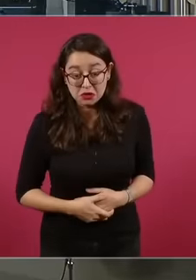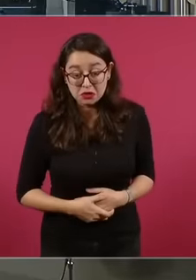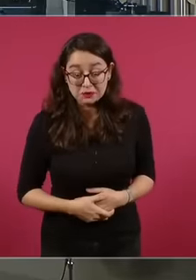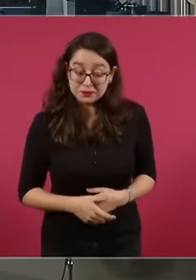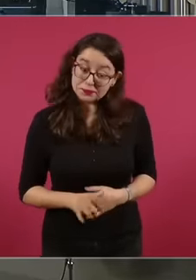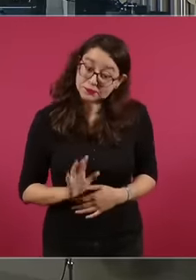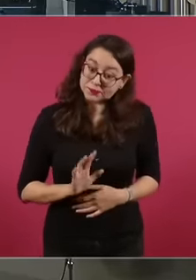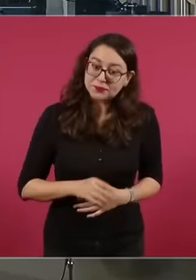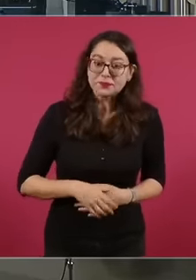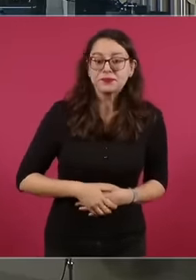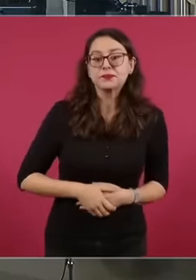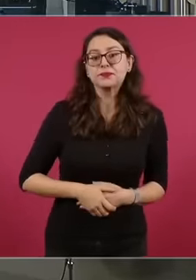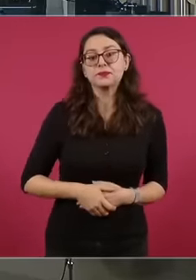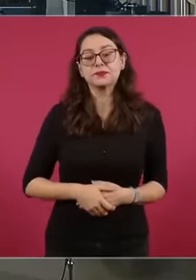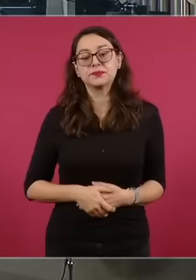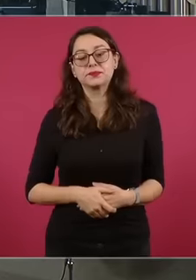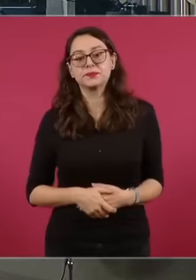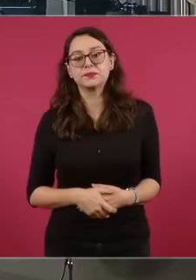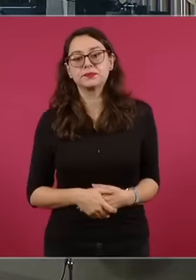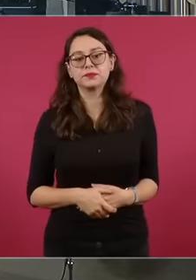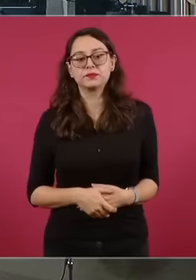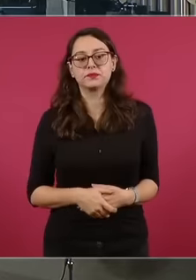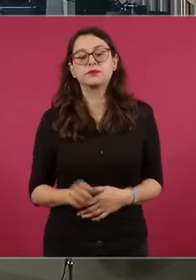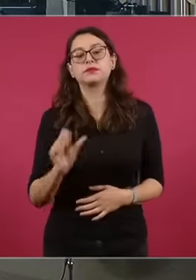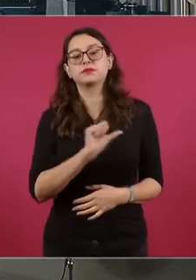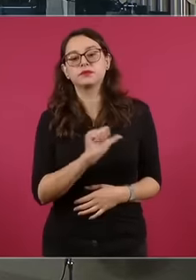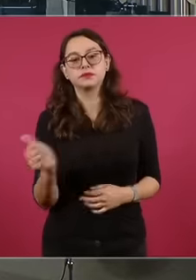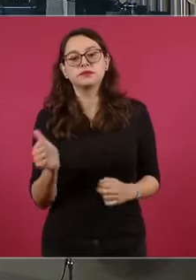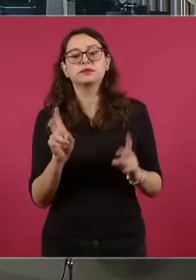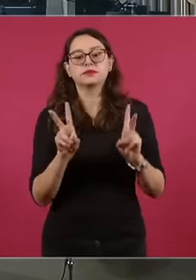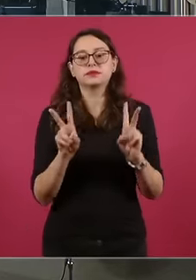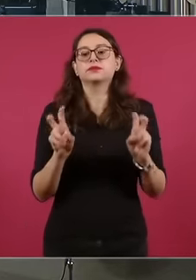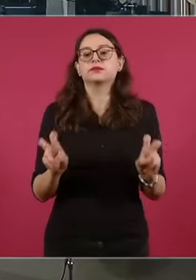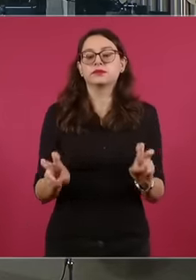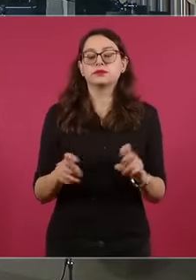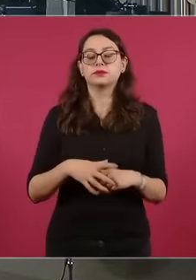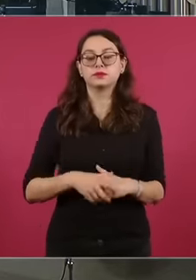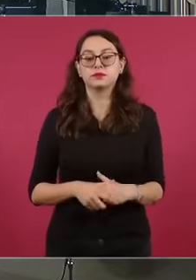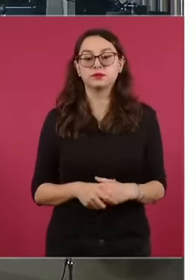tema… Es justo esta preocupación